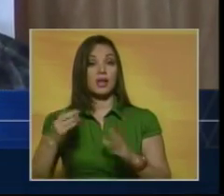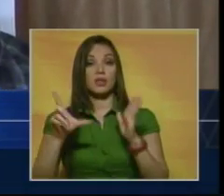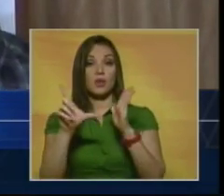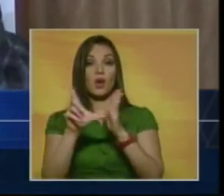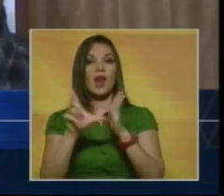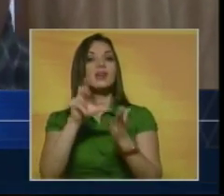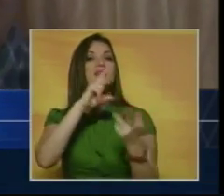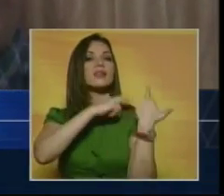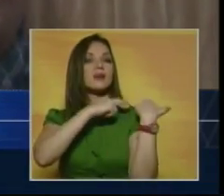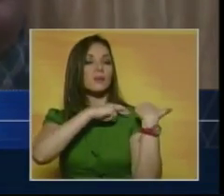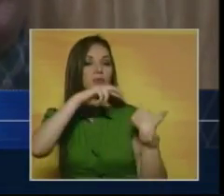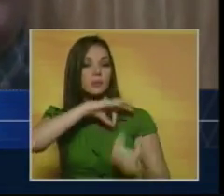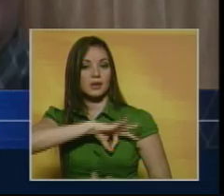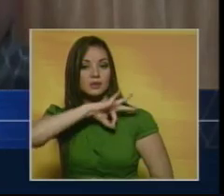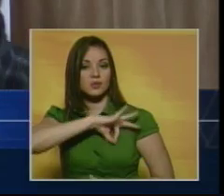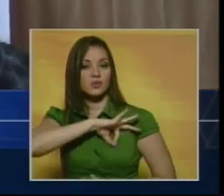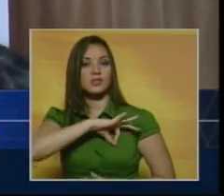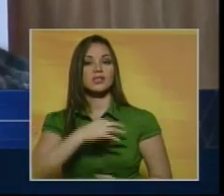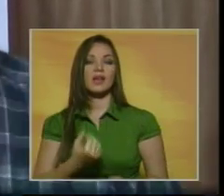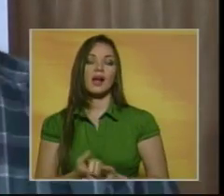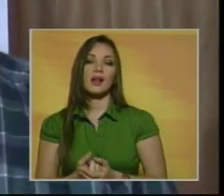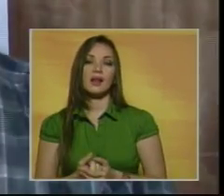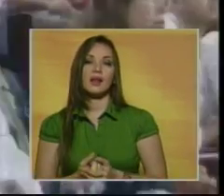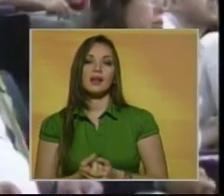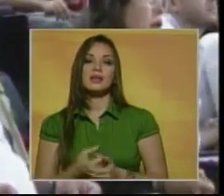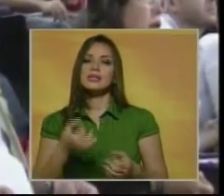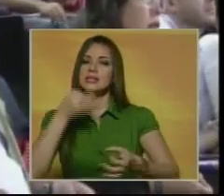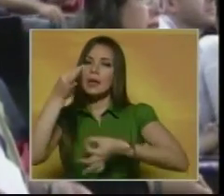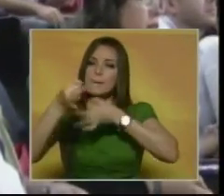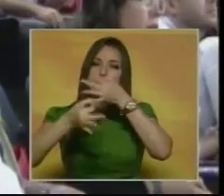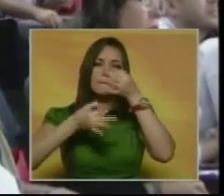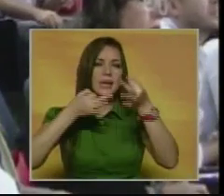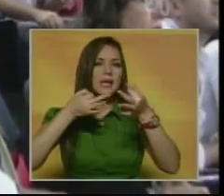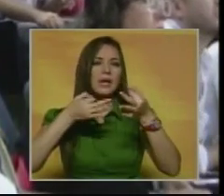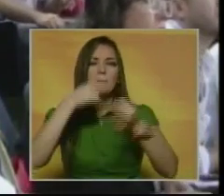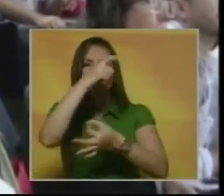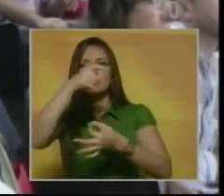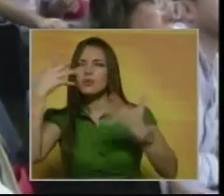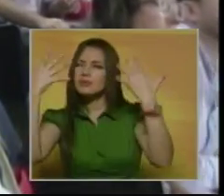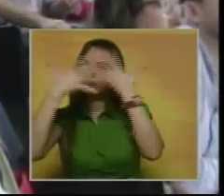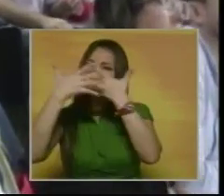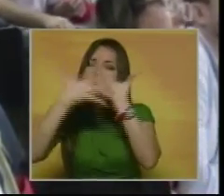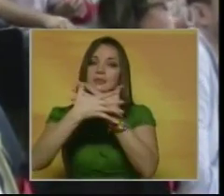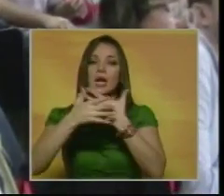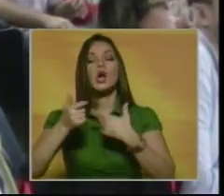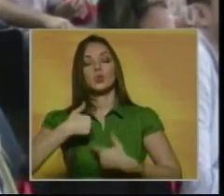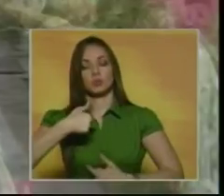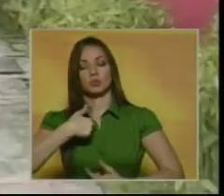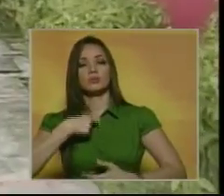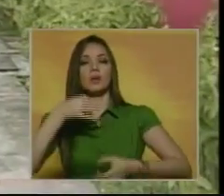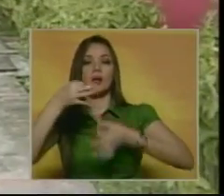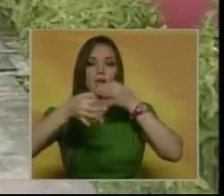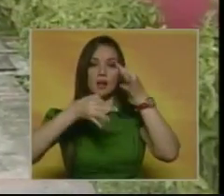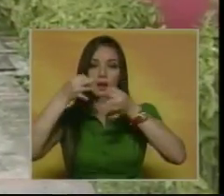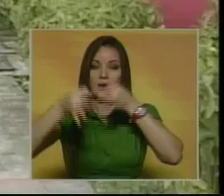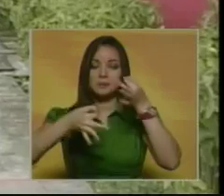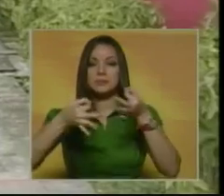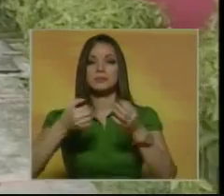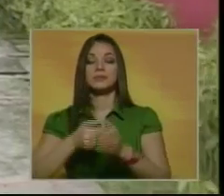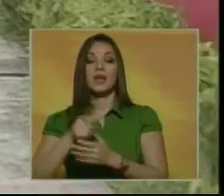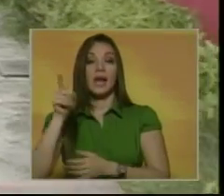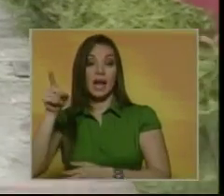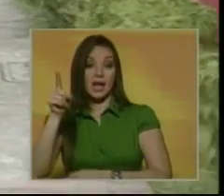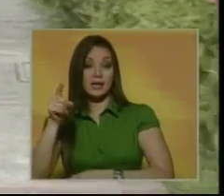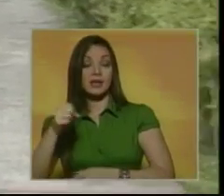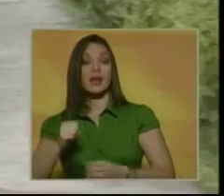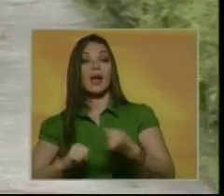resorte. Se aclararon muchas dudas. El diplomado Balance y Equilibrio Informativo, dictado por la Universidad de los Andes